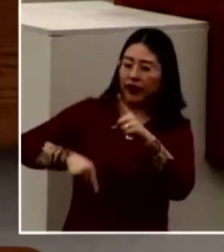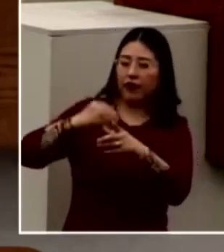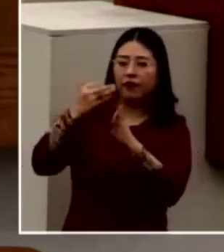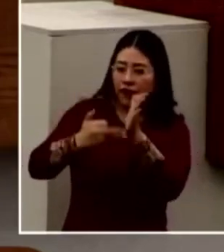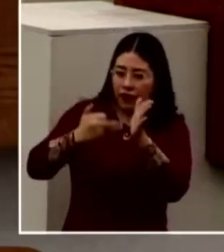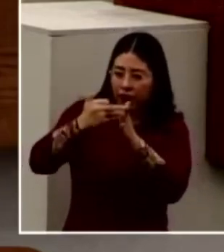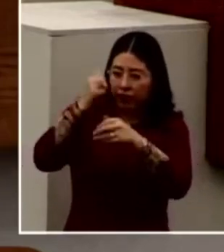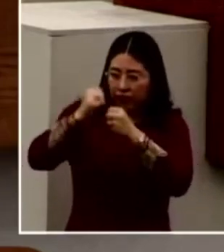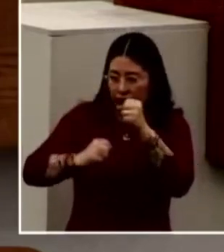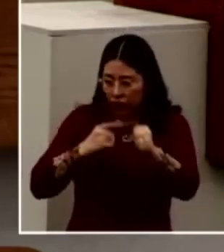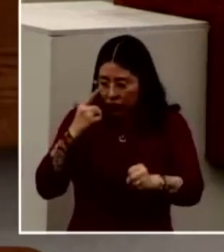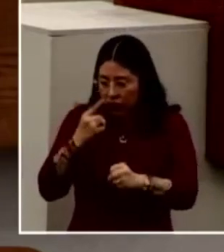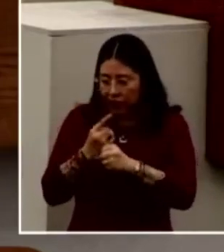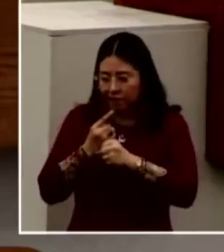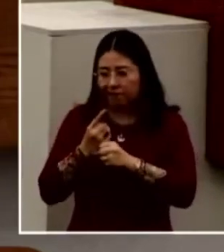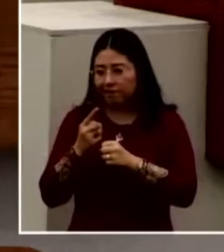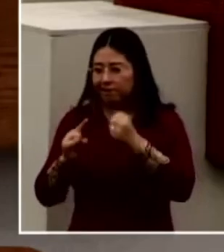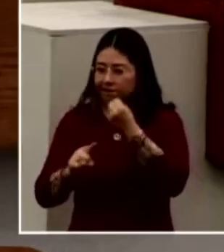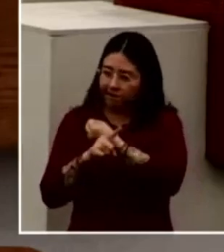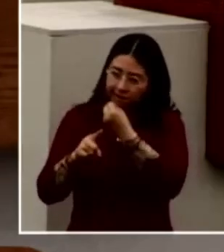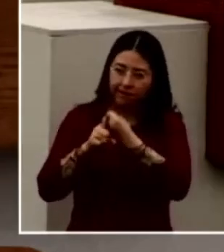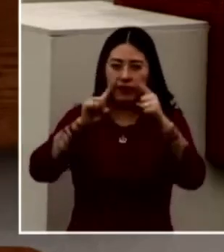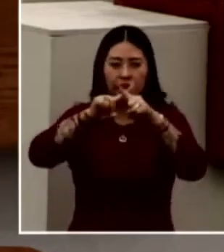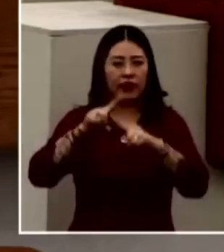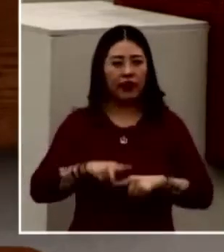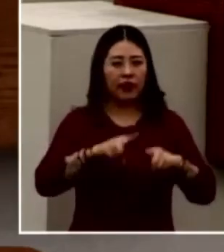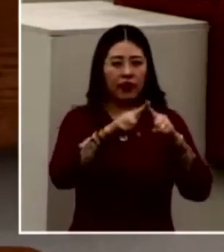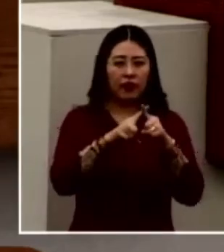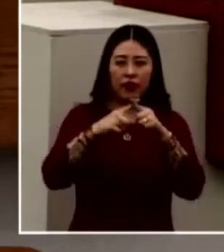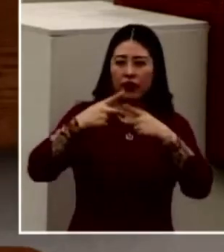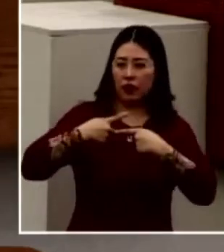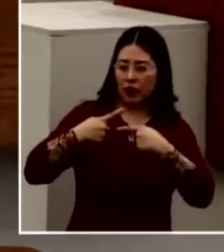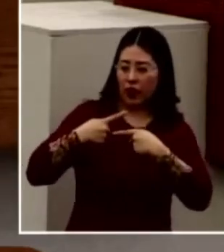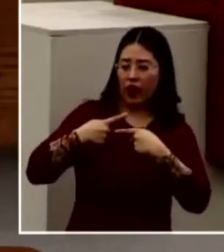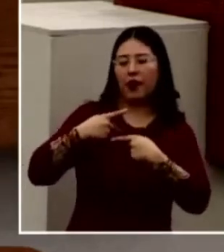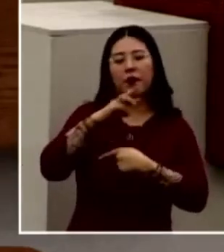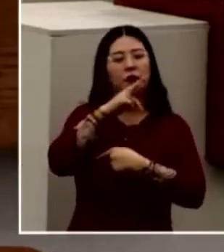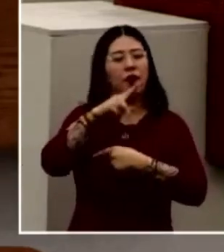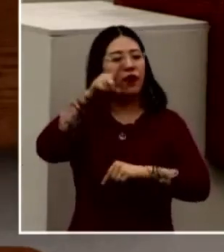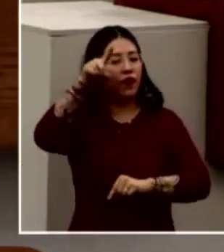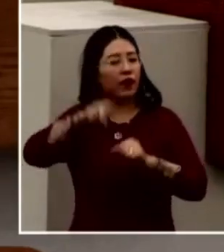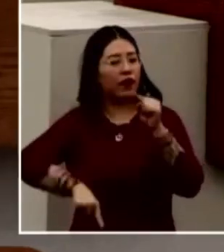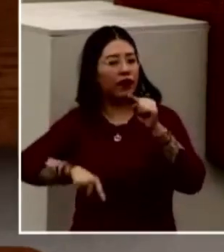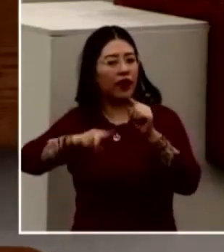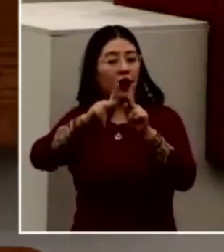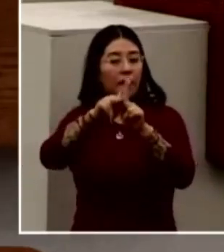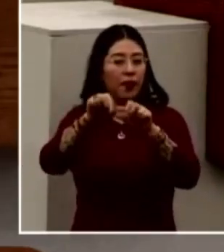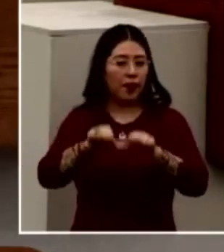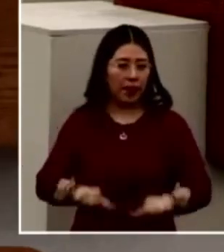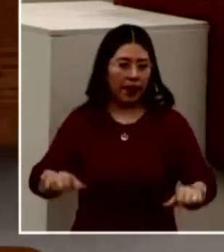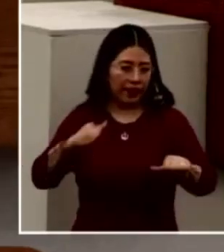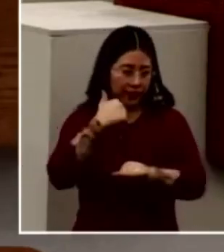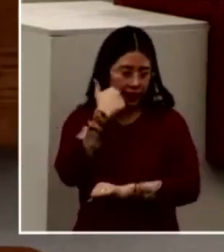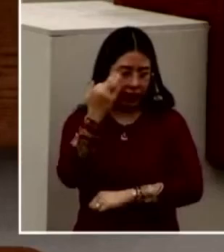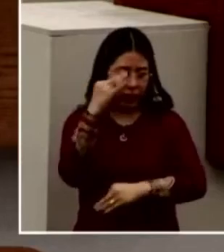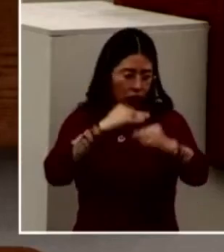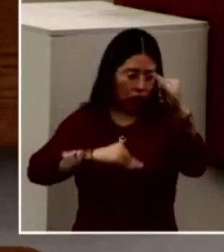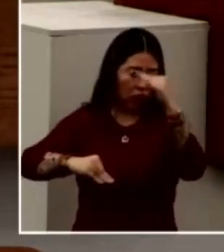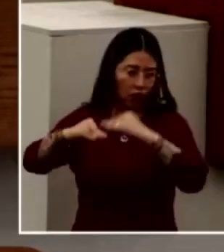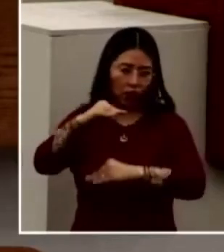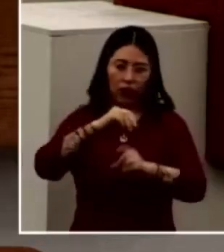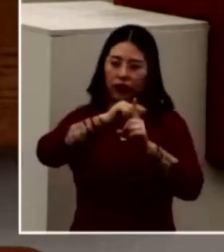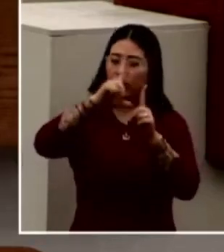Se trata de que haya paz en todo el